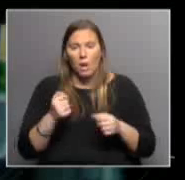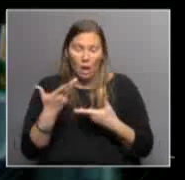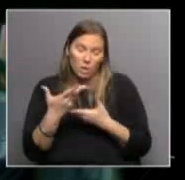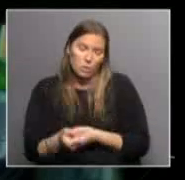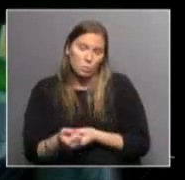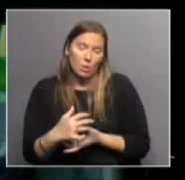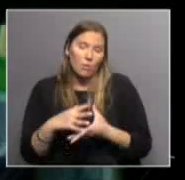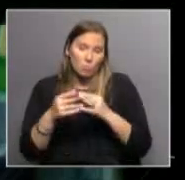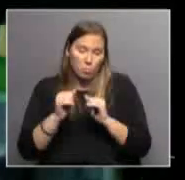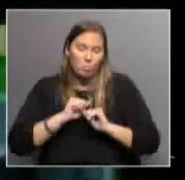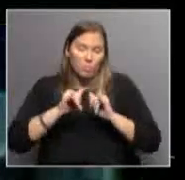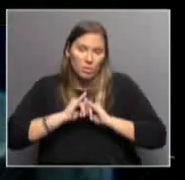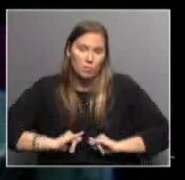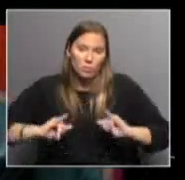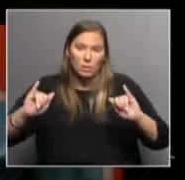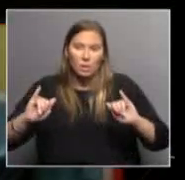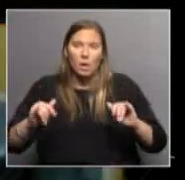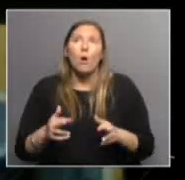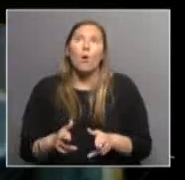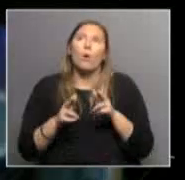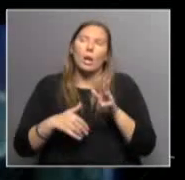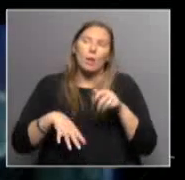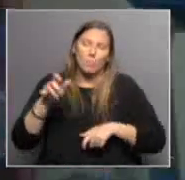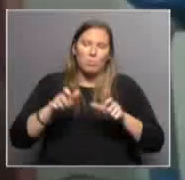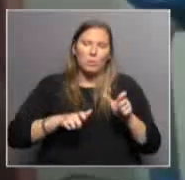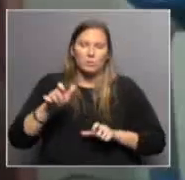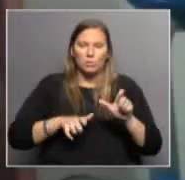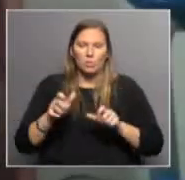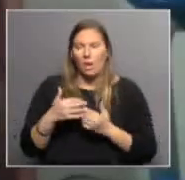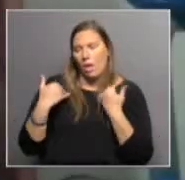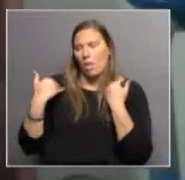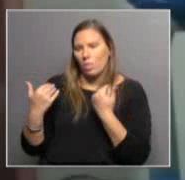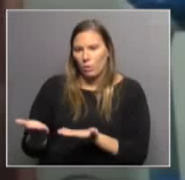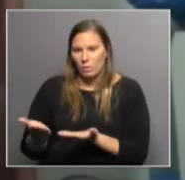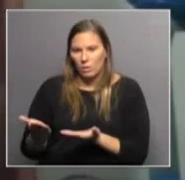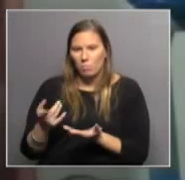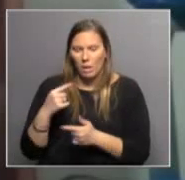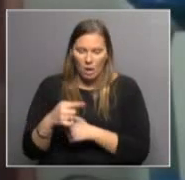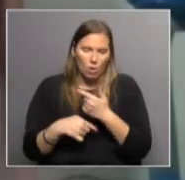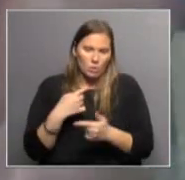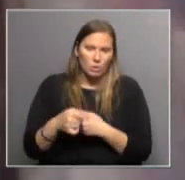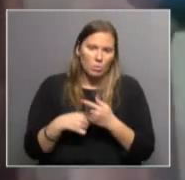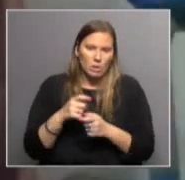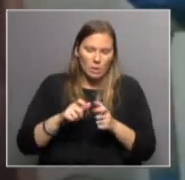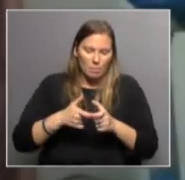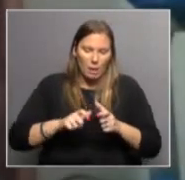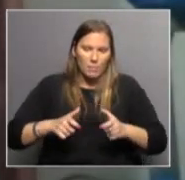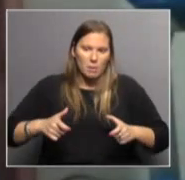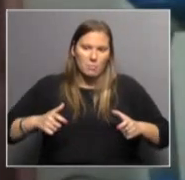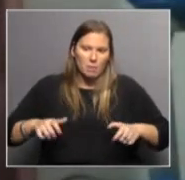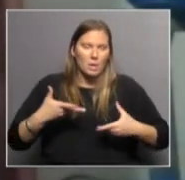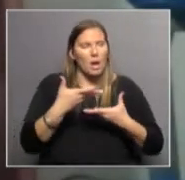ayuda, pudiendo difundir esto, y ojalá se sume más gente para poder seguir en este incremento de